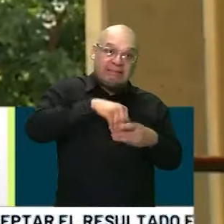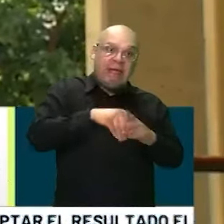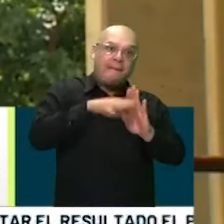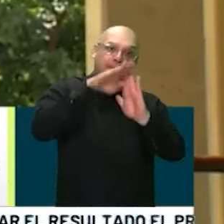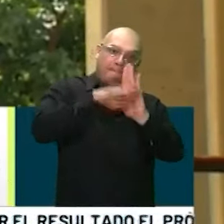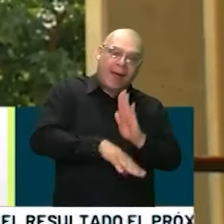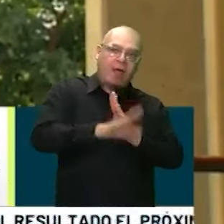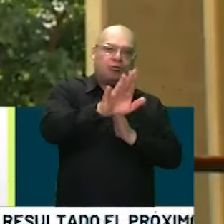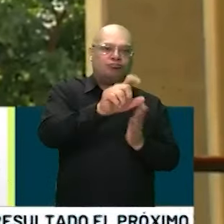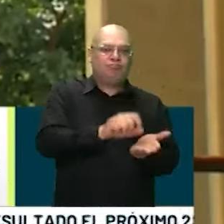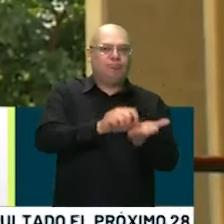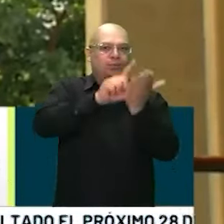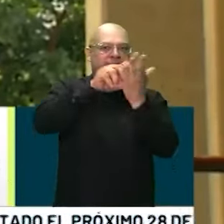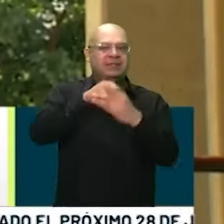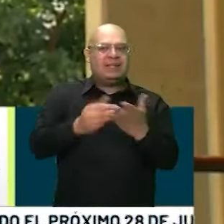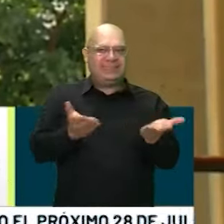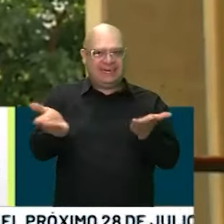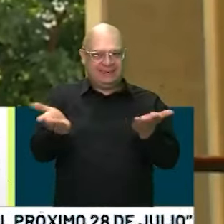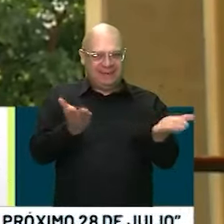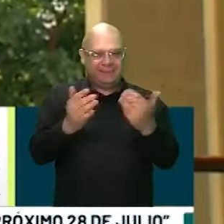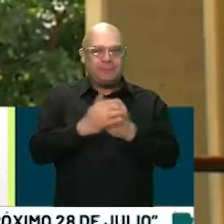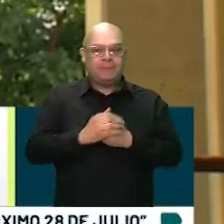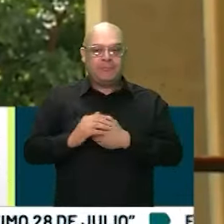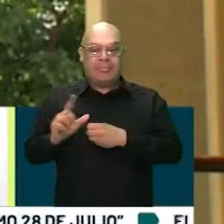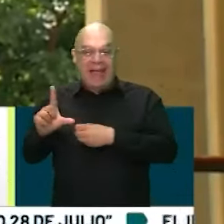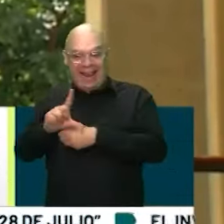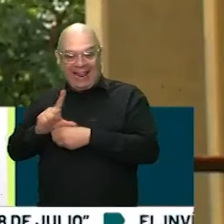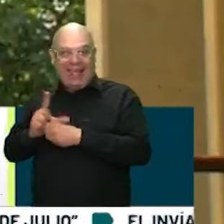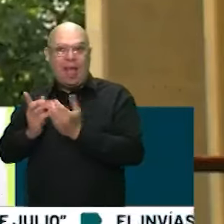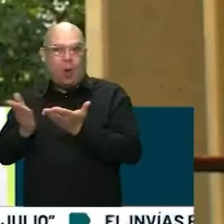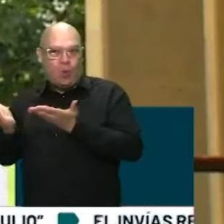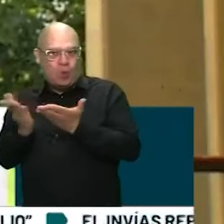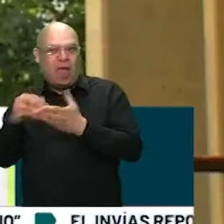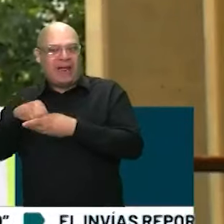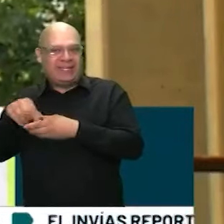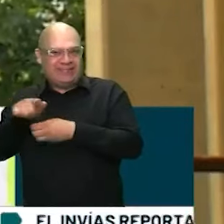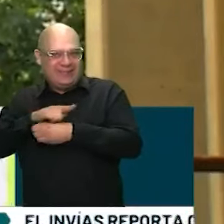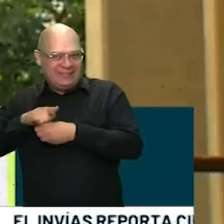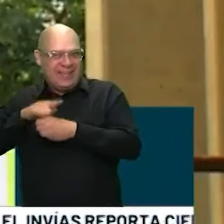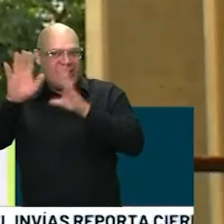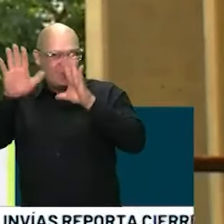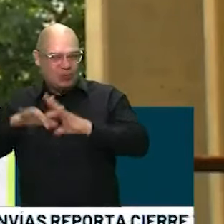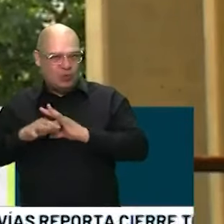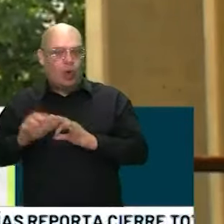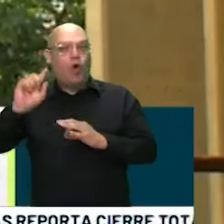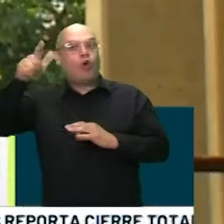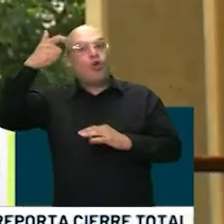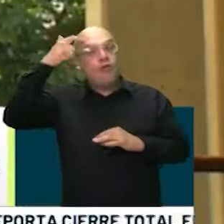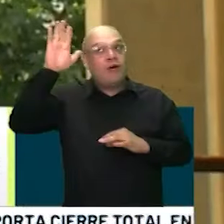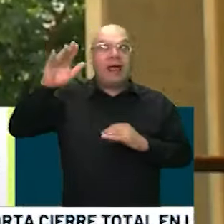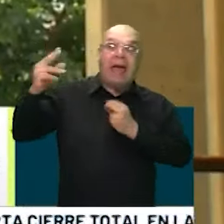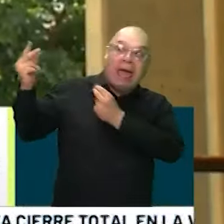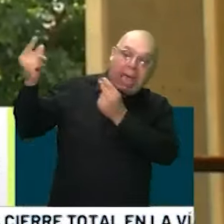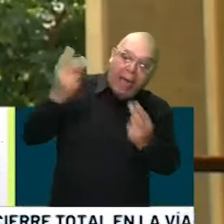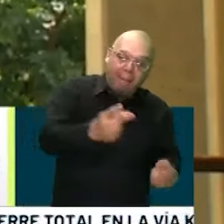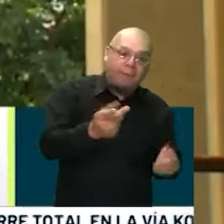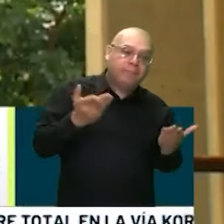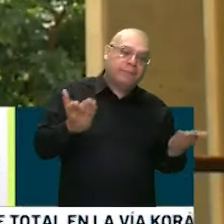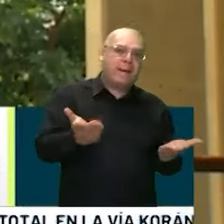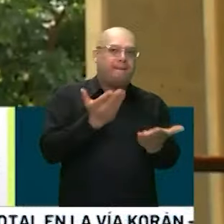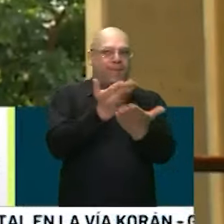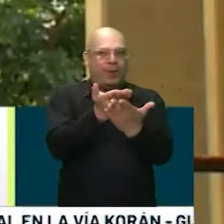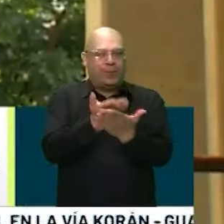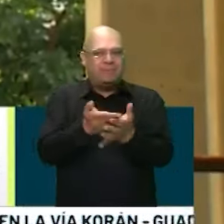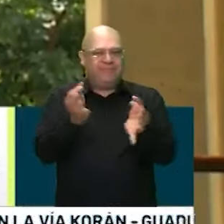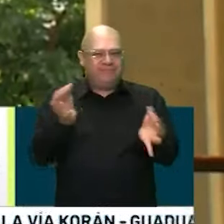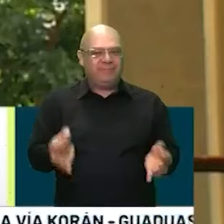este servicio, la Liga de Usuarios se pide que sea el gobierno nacional quien dé celeridad a esta propuesta, pues por